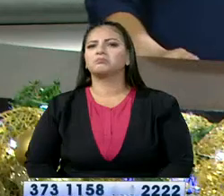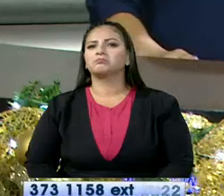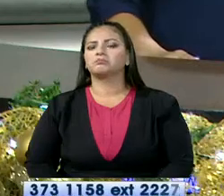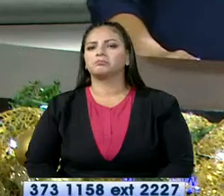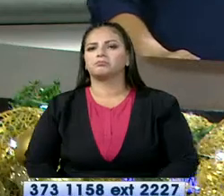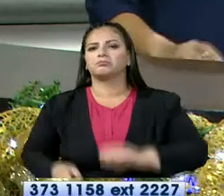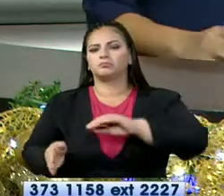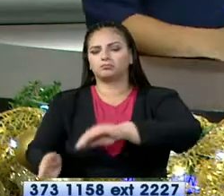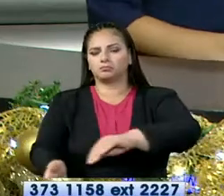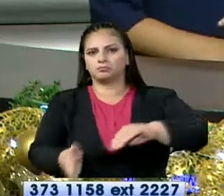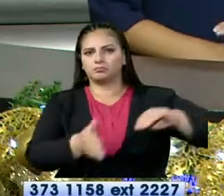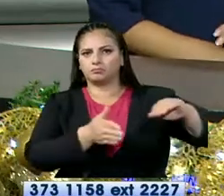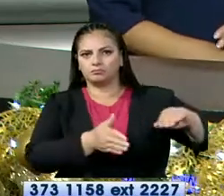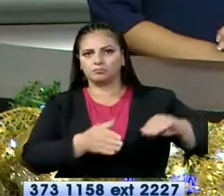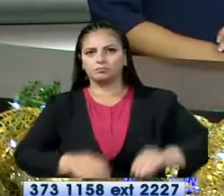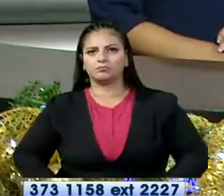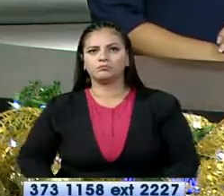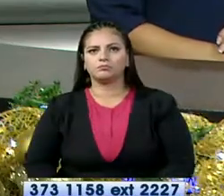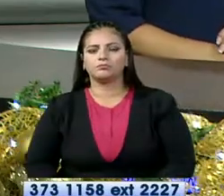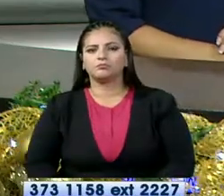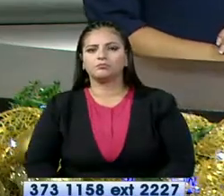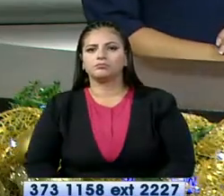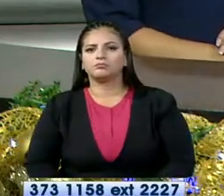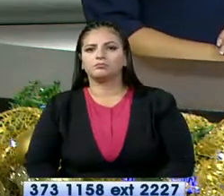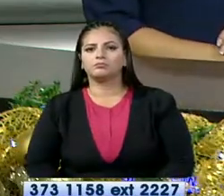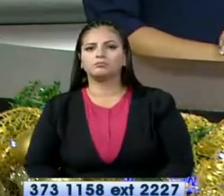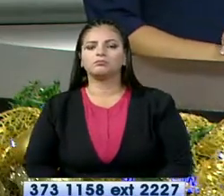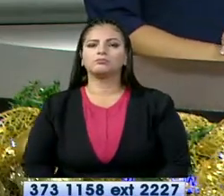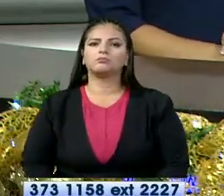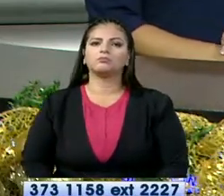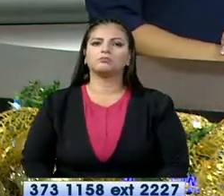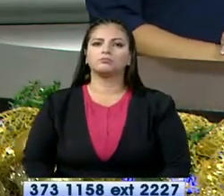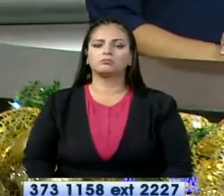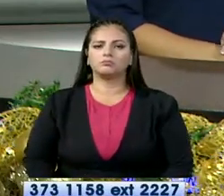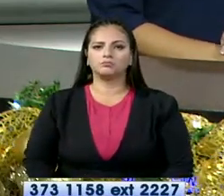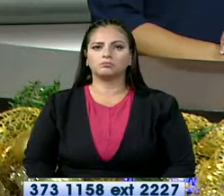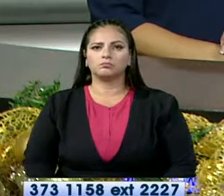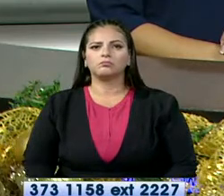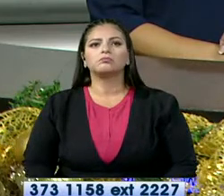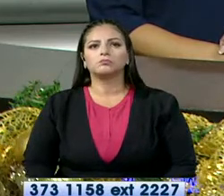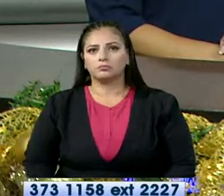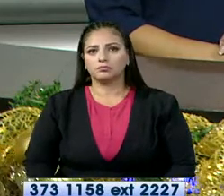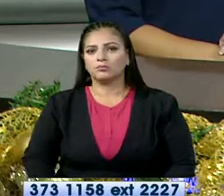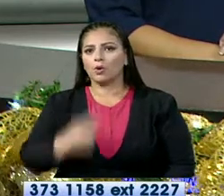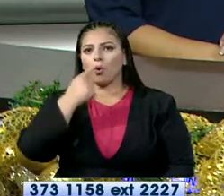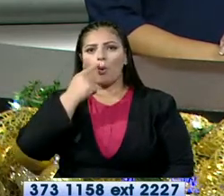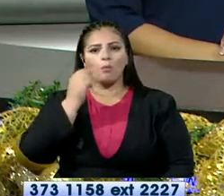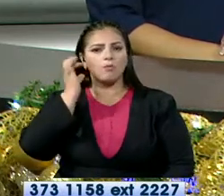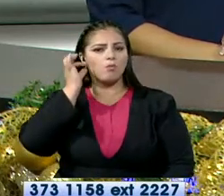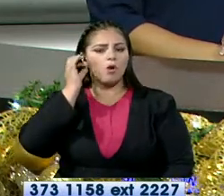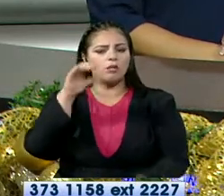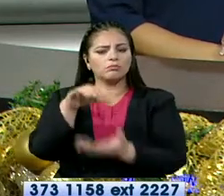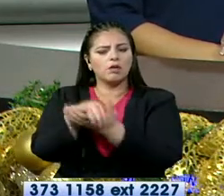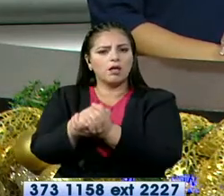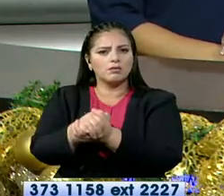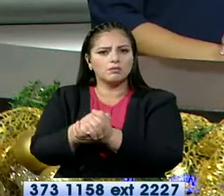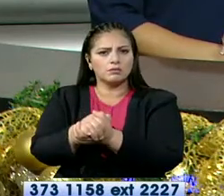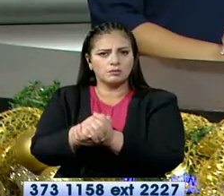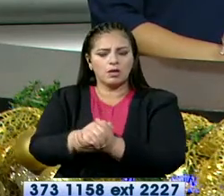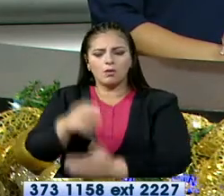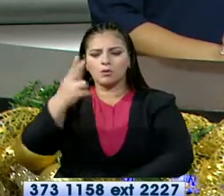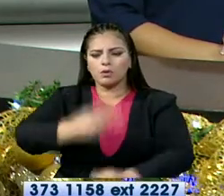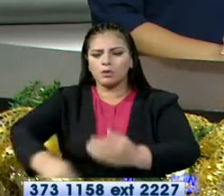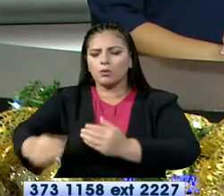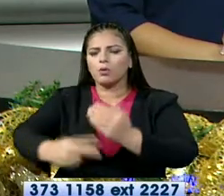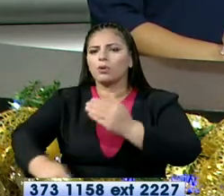Una mujer murió tras ser apuñalada supuestamente por su esposo frente a sus tres hijos menores de edad. Esto en el cantón El